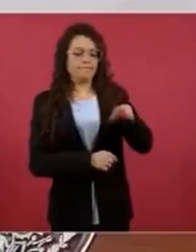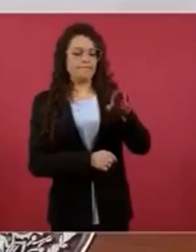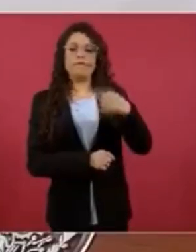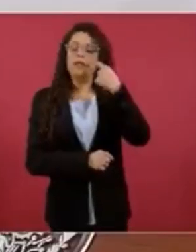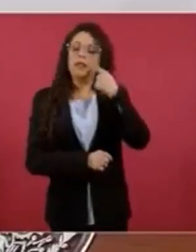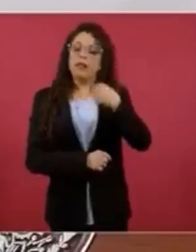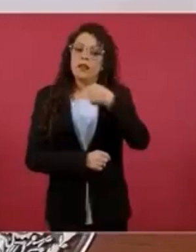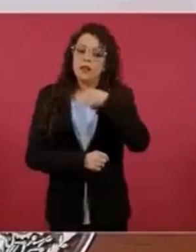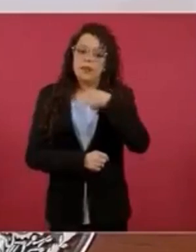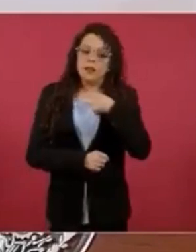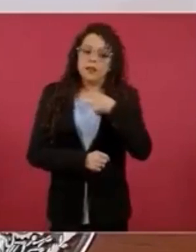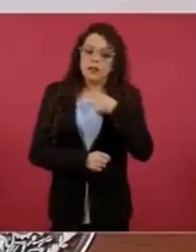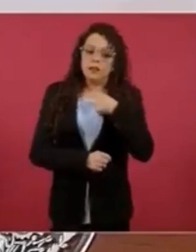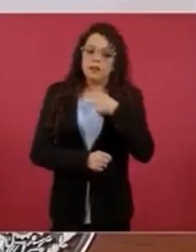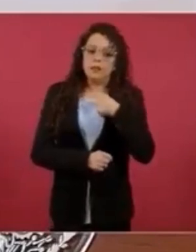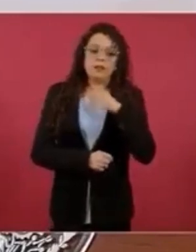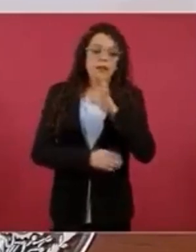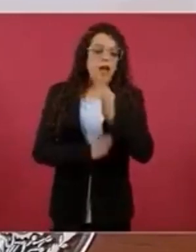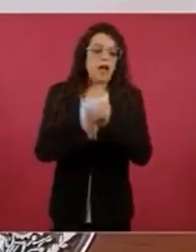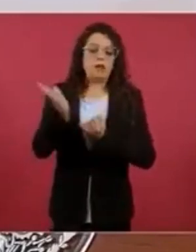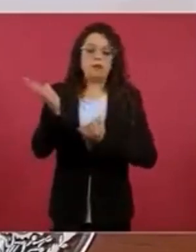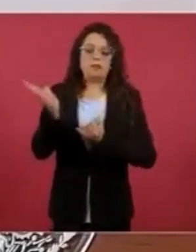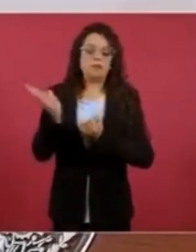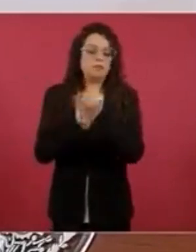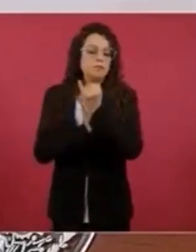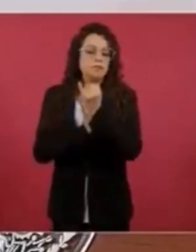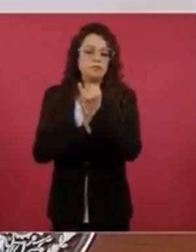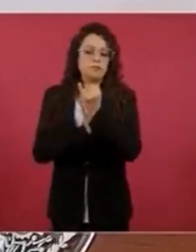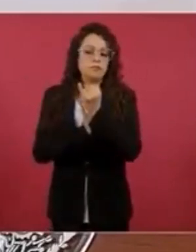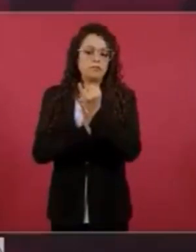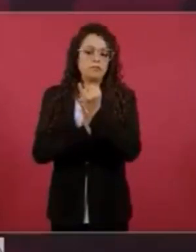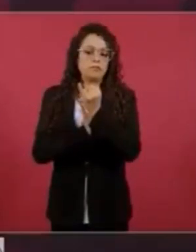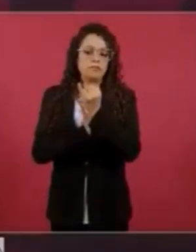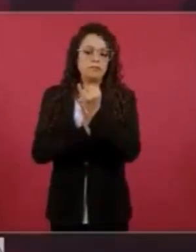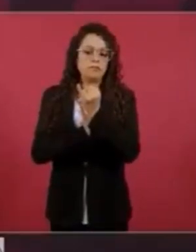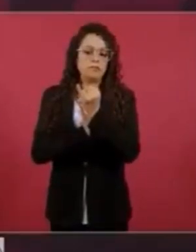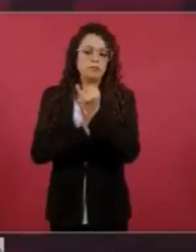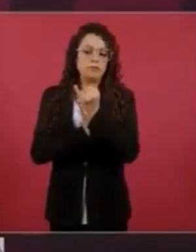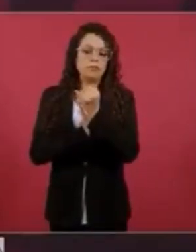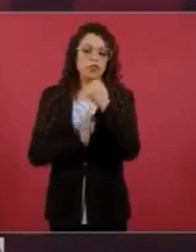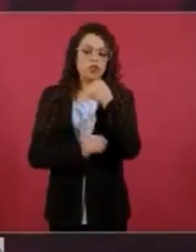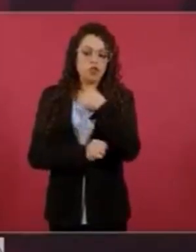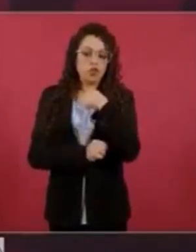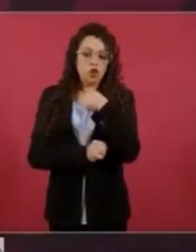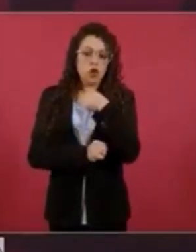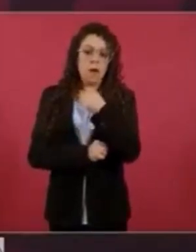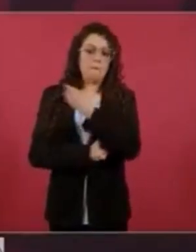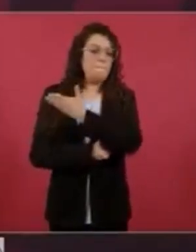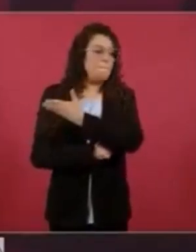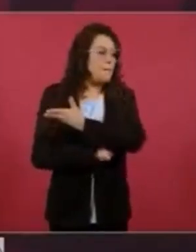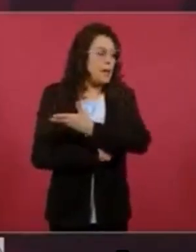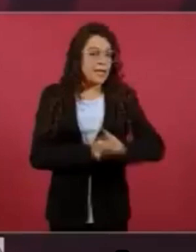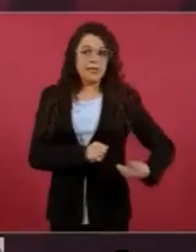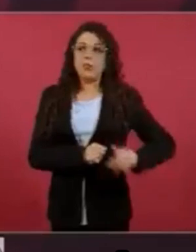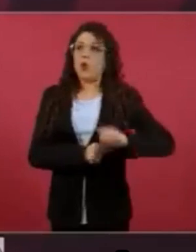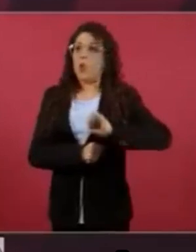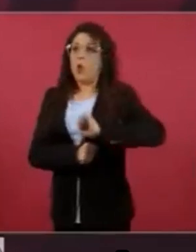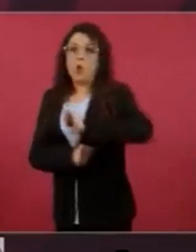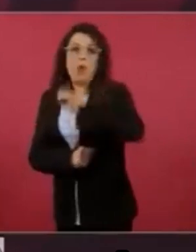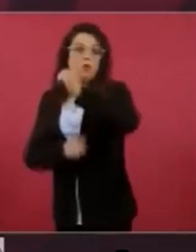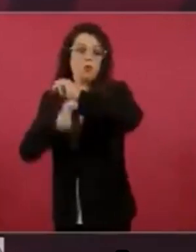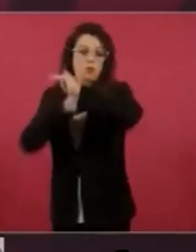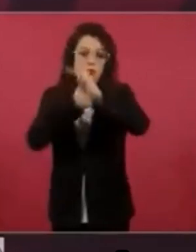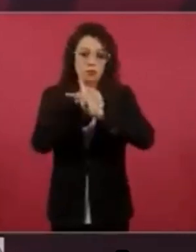de no ver a ningún jefe de Estado, a ningún presidente, ahora